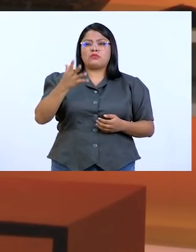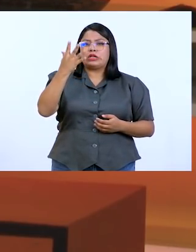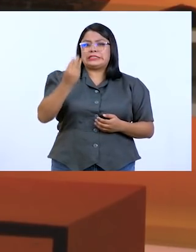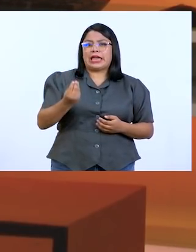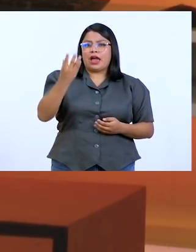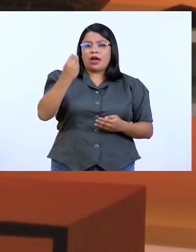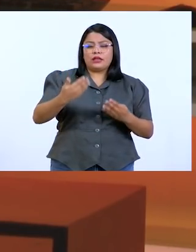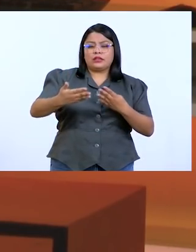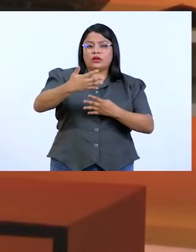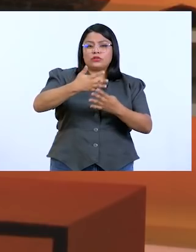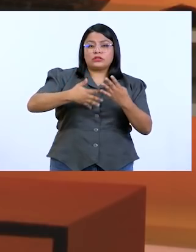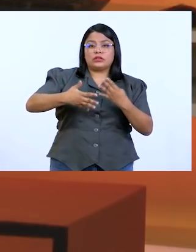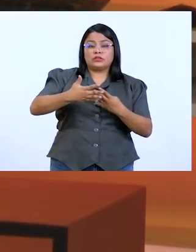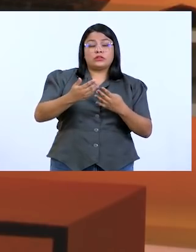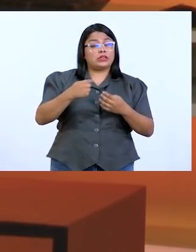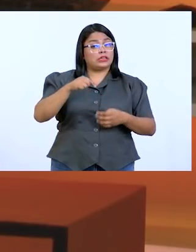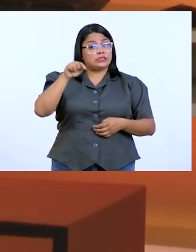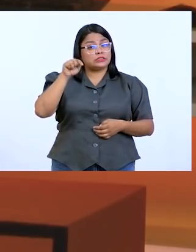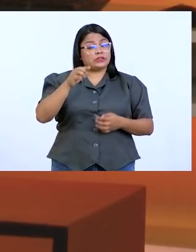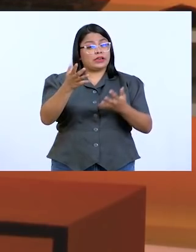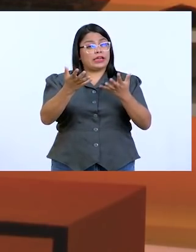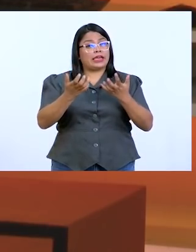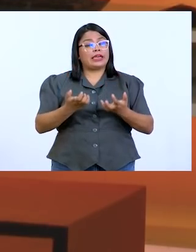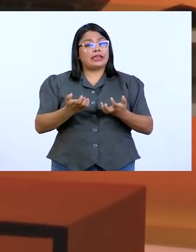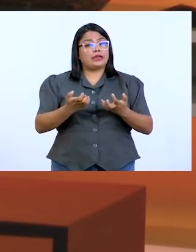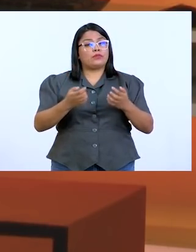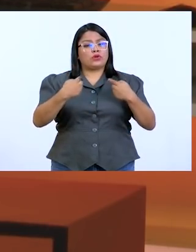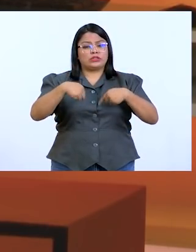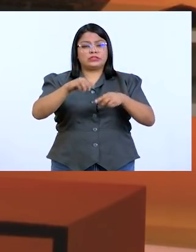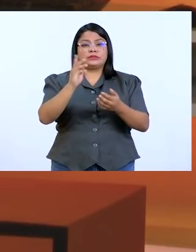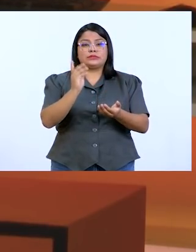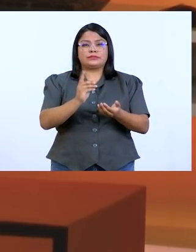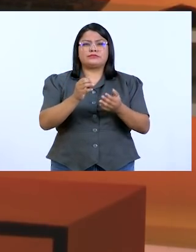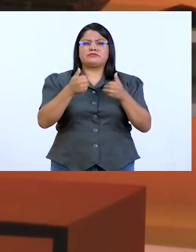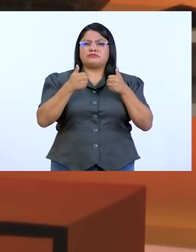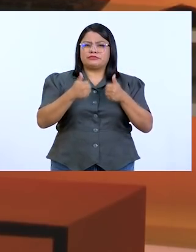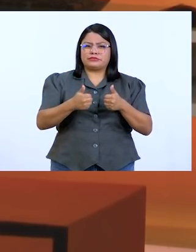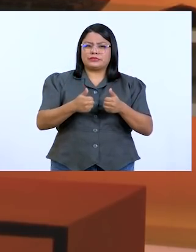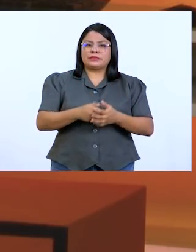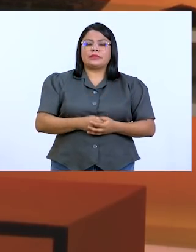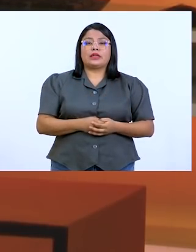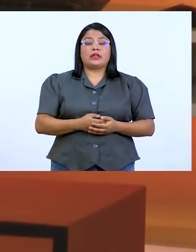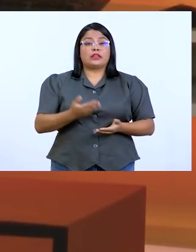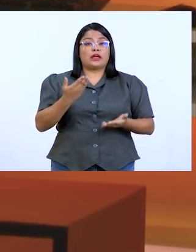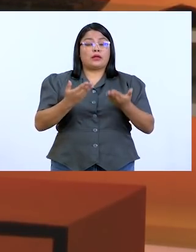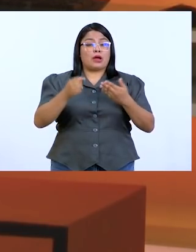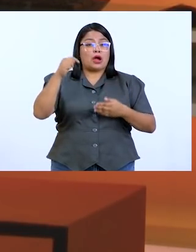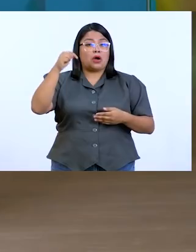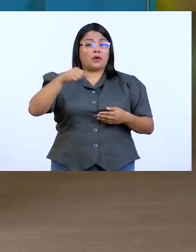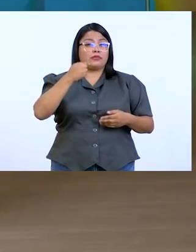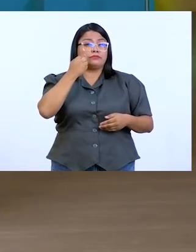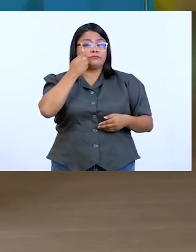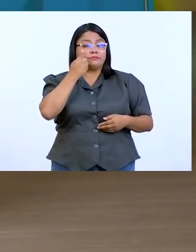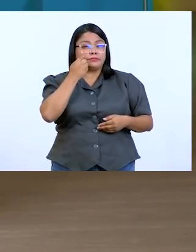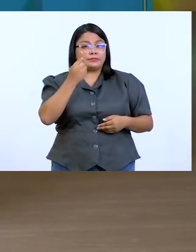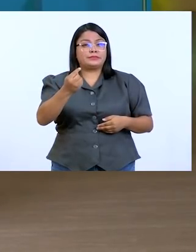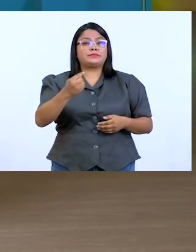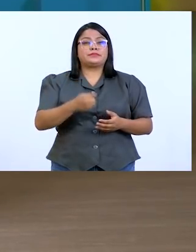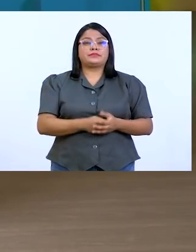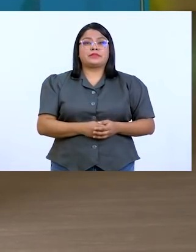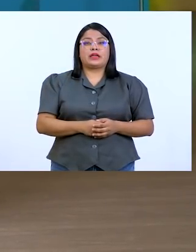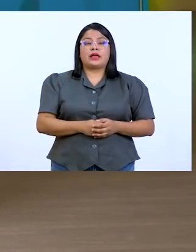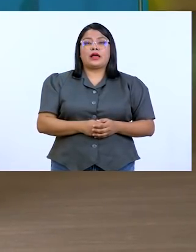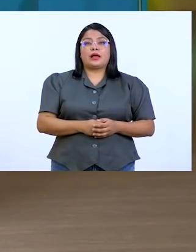su contexto cotidiano. Eso es lo que pretendemos con la secuencia didáctica. Excelente. ¿Y qué te parece si ahora vamos a ver